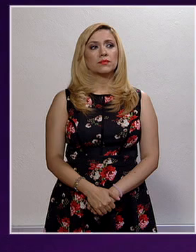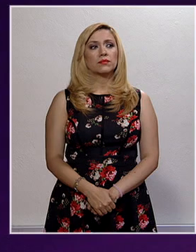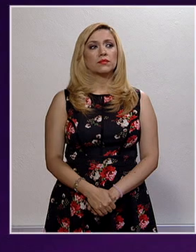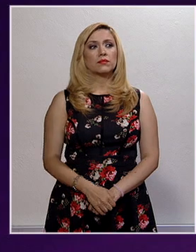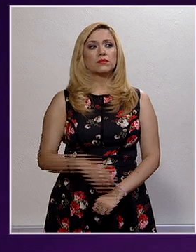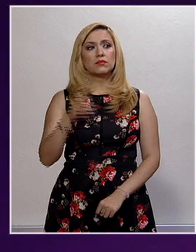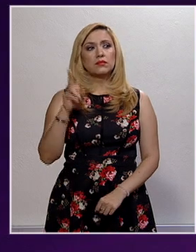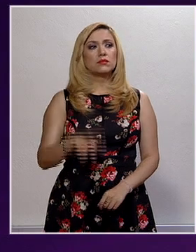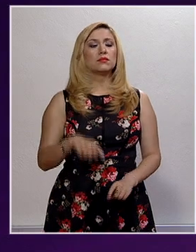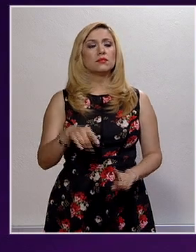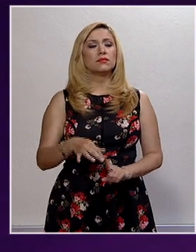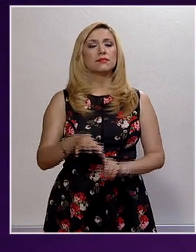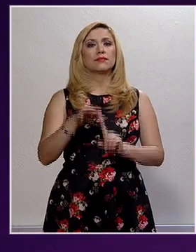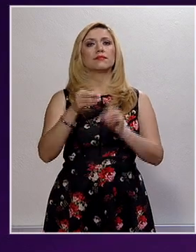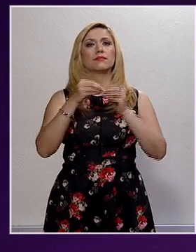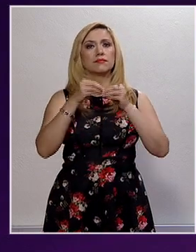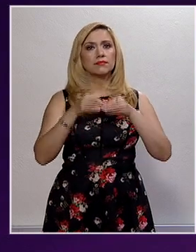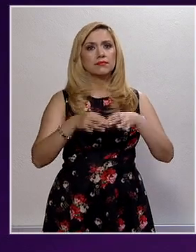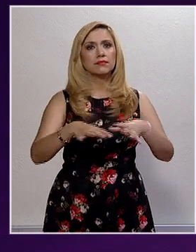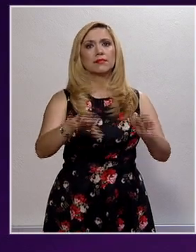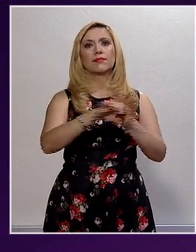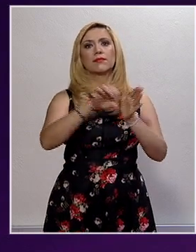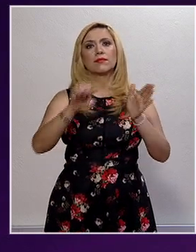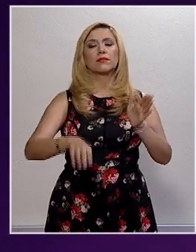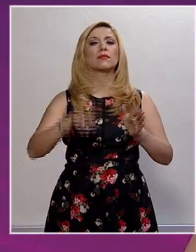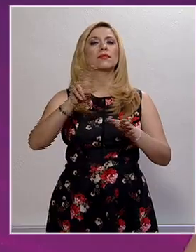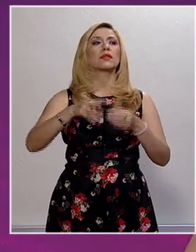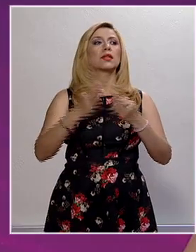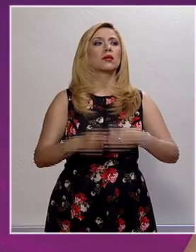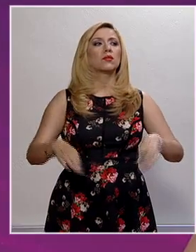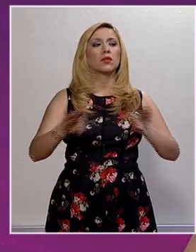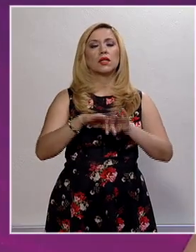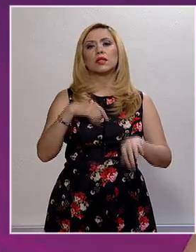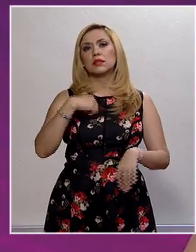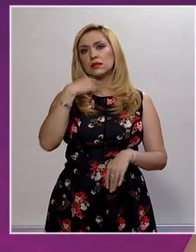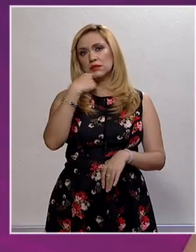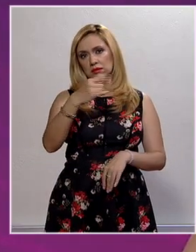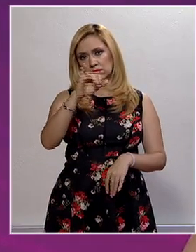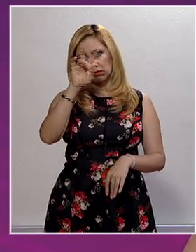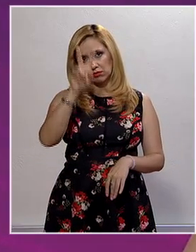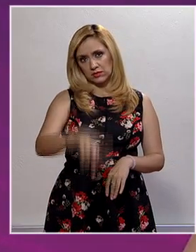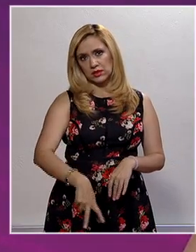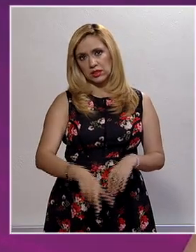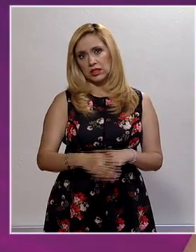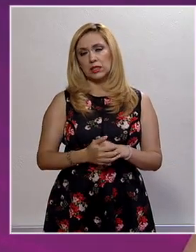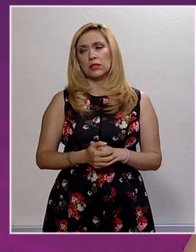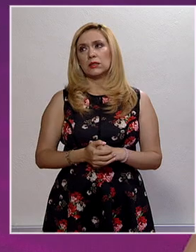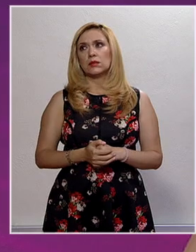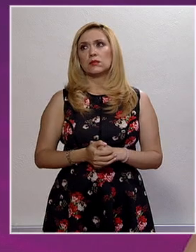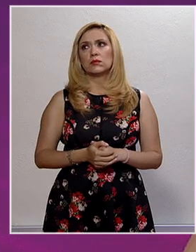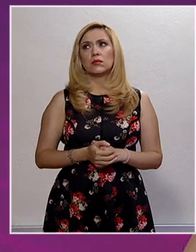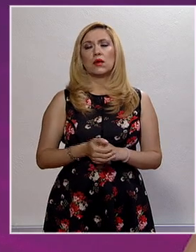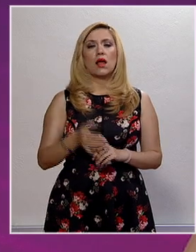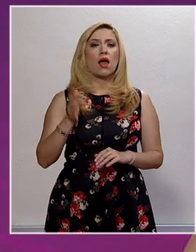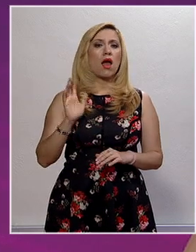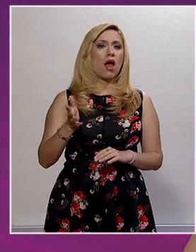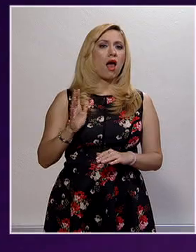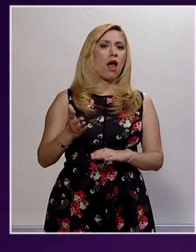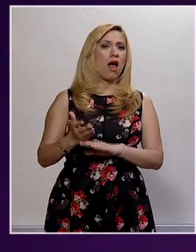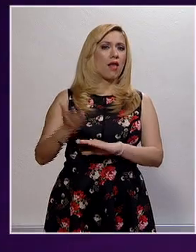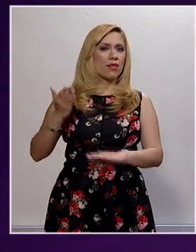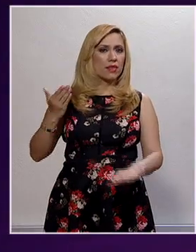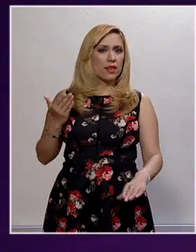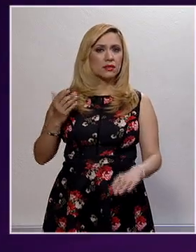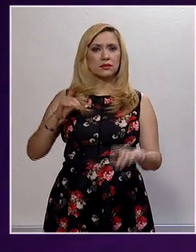Es un parteaguas, pero también es importante decir que ya había cierta